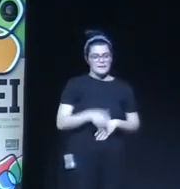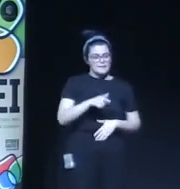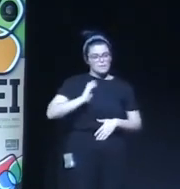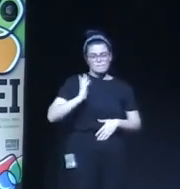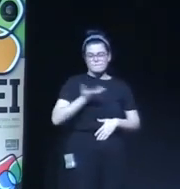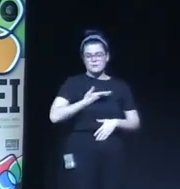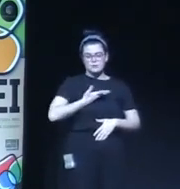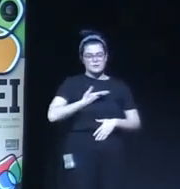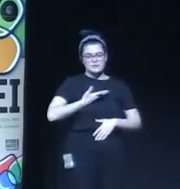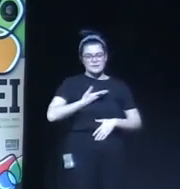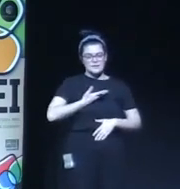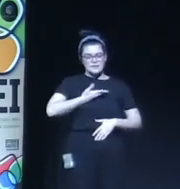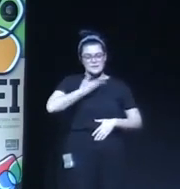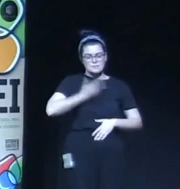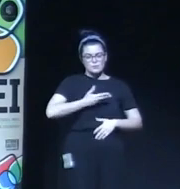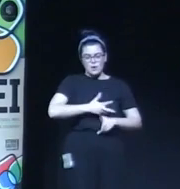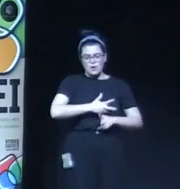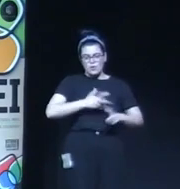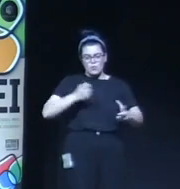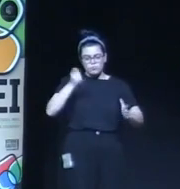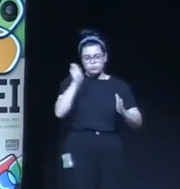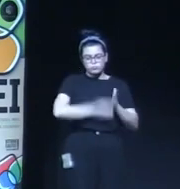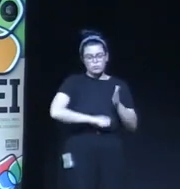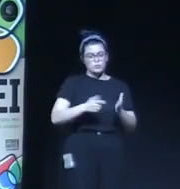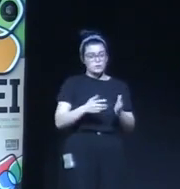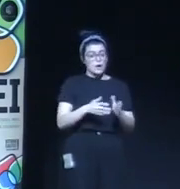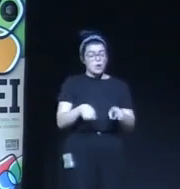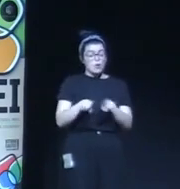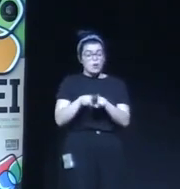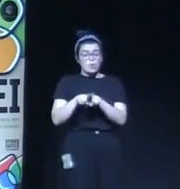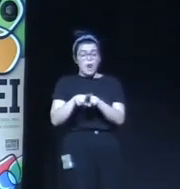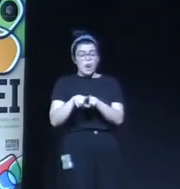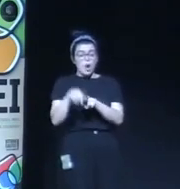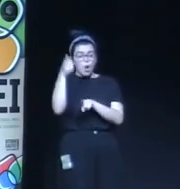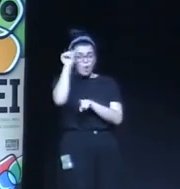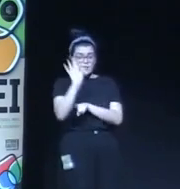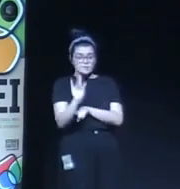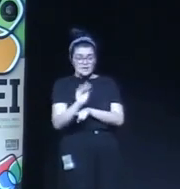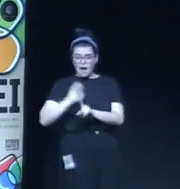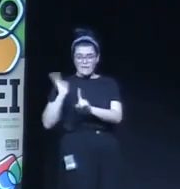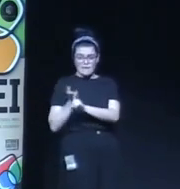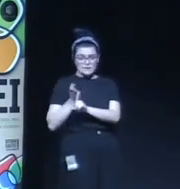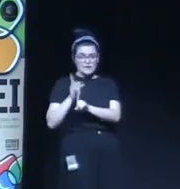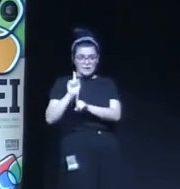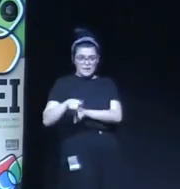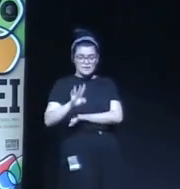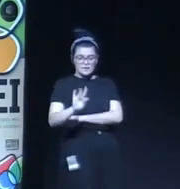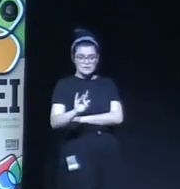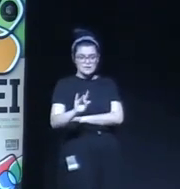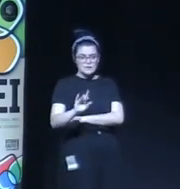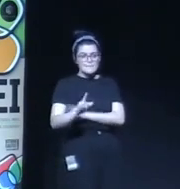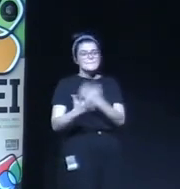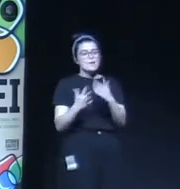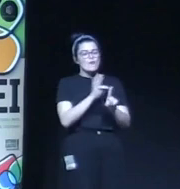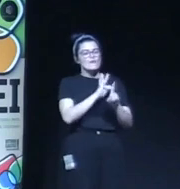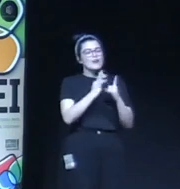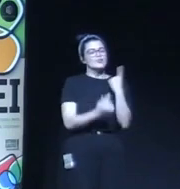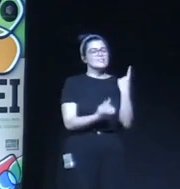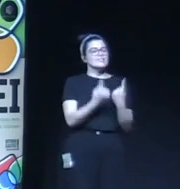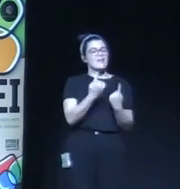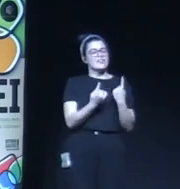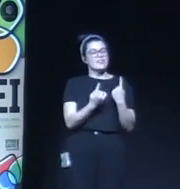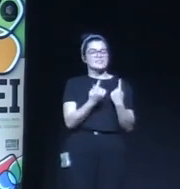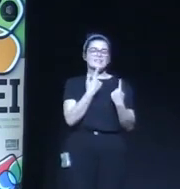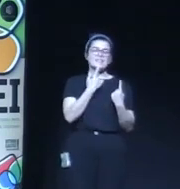brutal. Claro, en el caso de los hombres es lo mismo, pero siempre hay factores que les echan las culpas, ¿no?